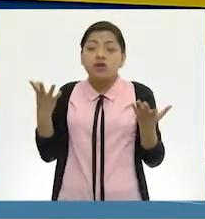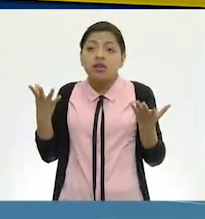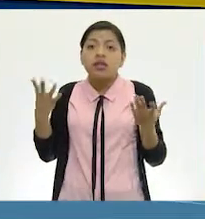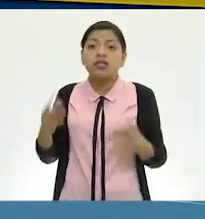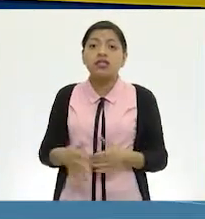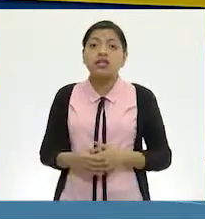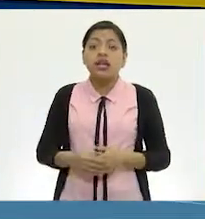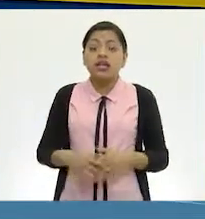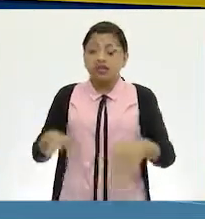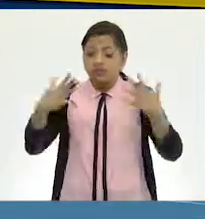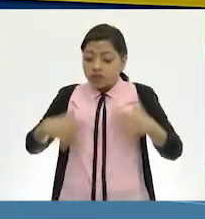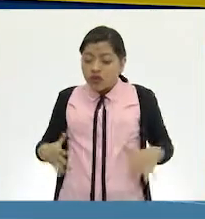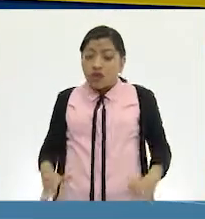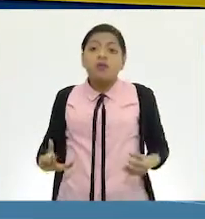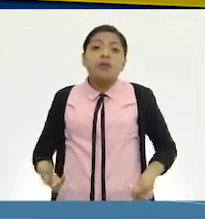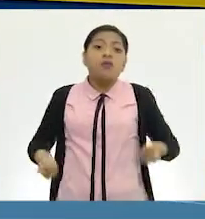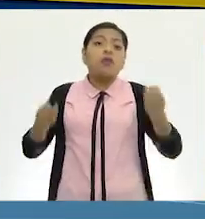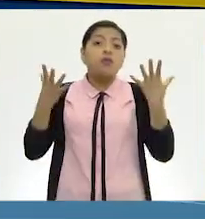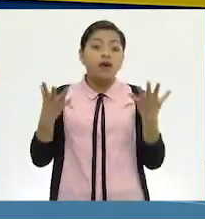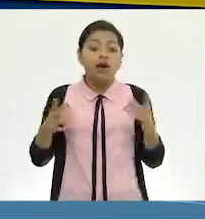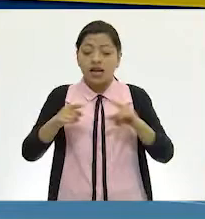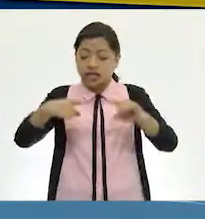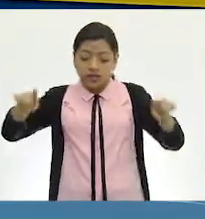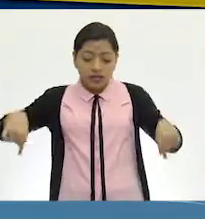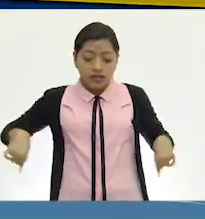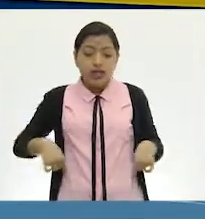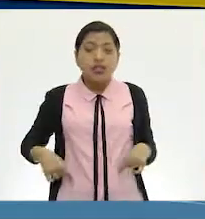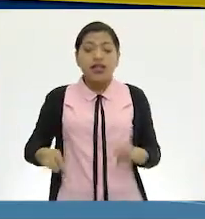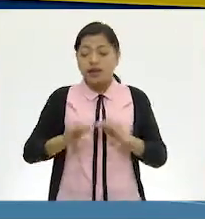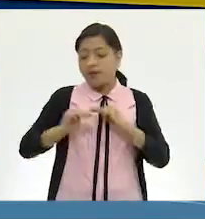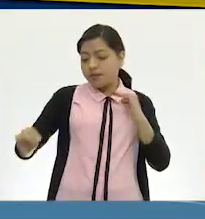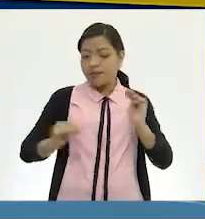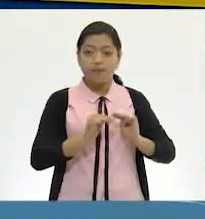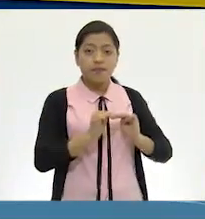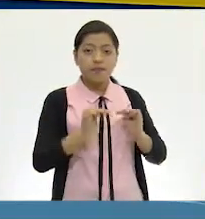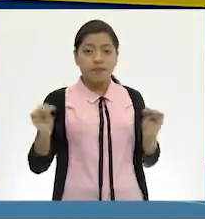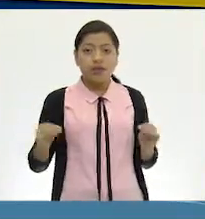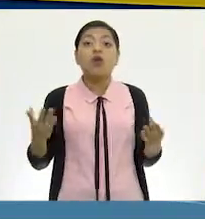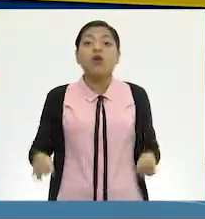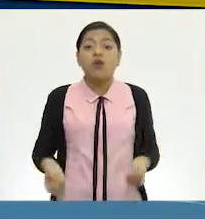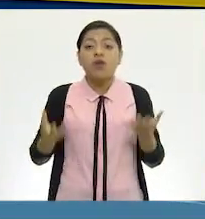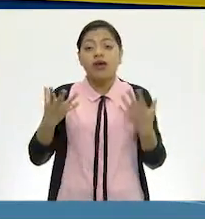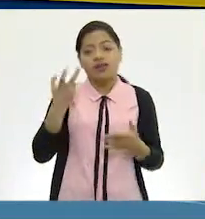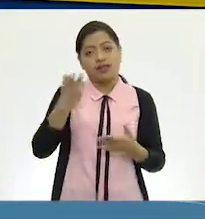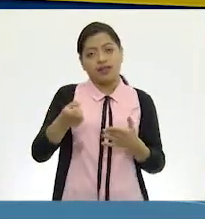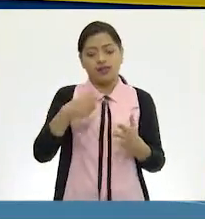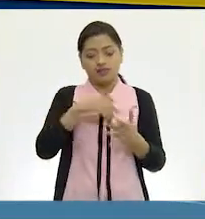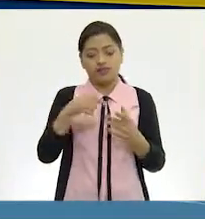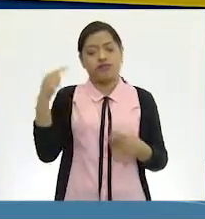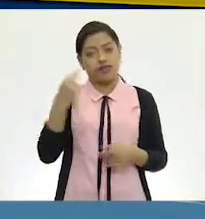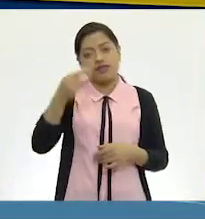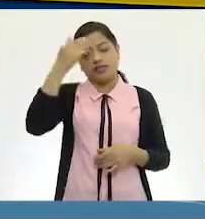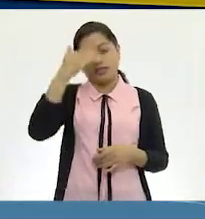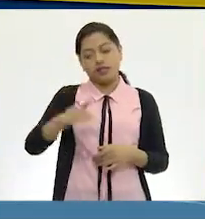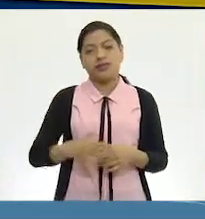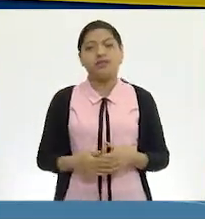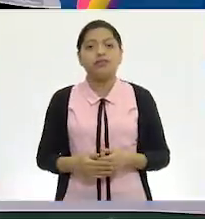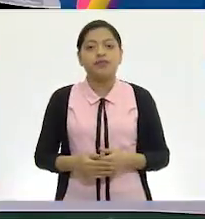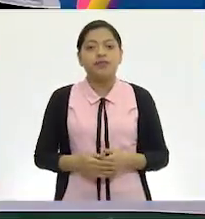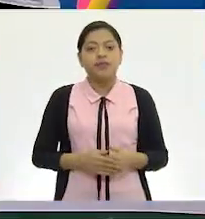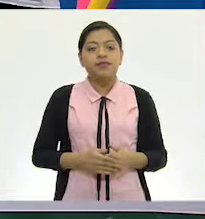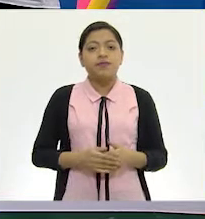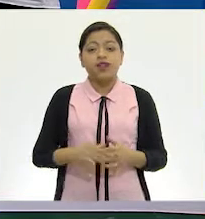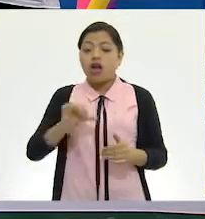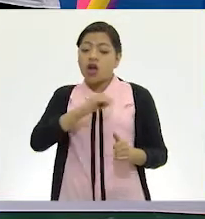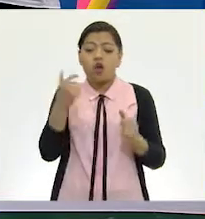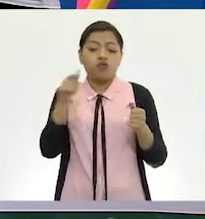poder medir los espacios. Eso es un dato muy importante. Entonces, son pocos personajes, ¿verdad? Muy bien, ¿qué más? ¿Qué más encontramos en el